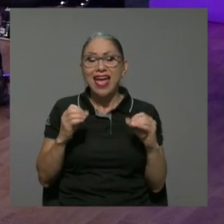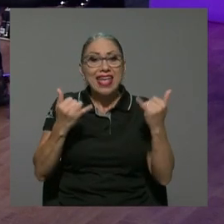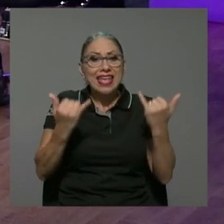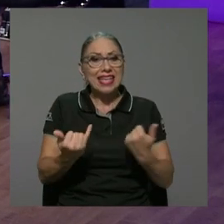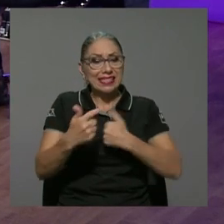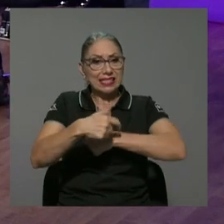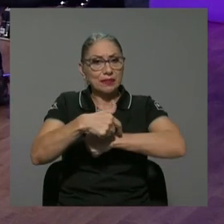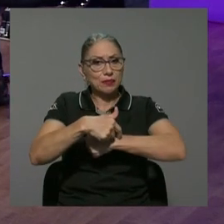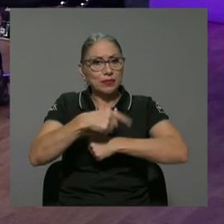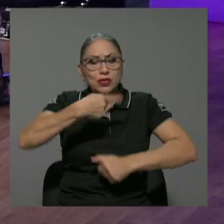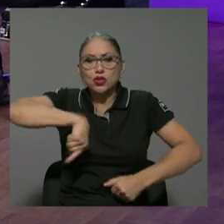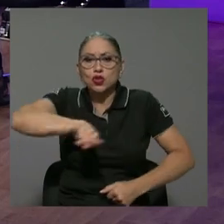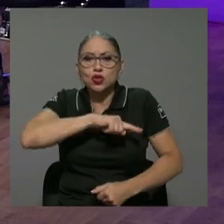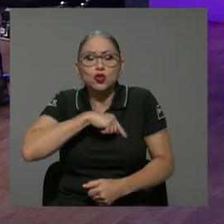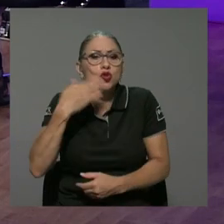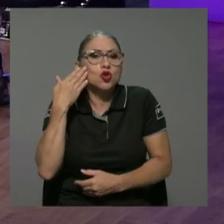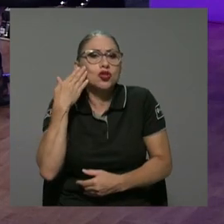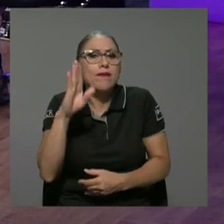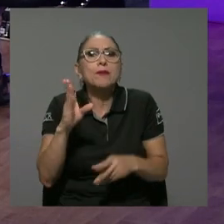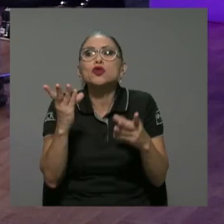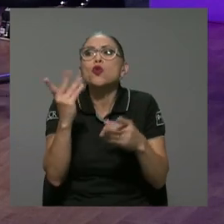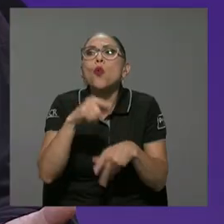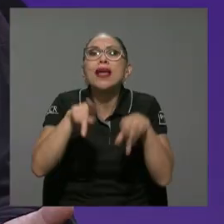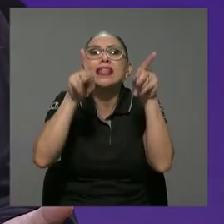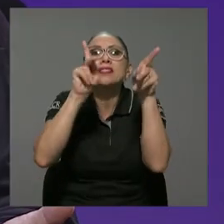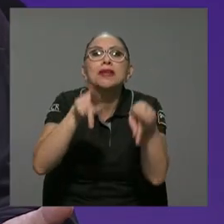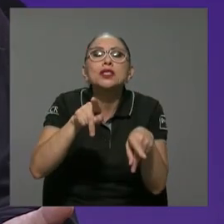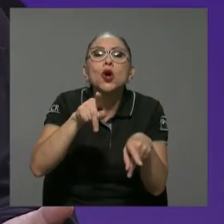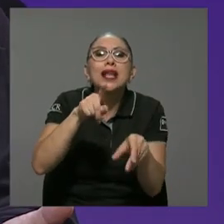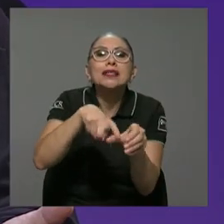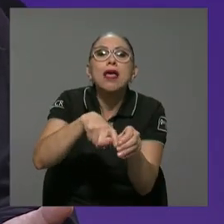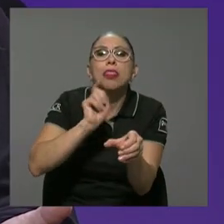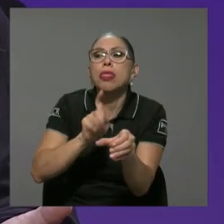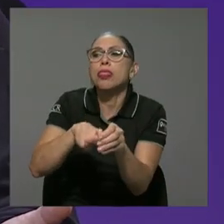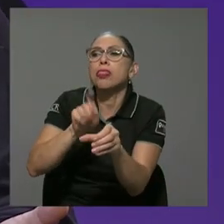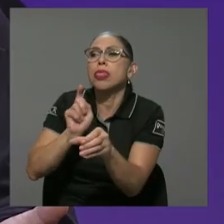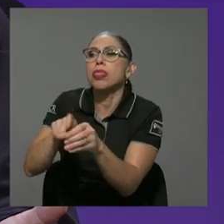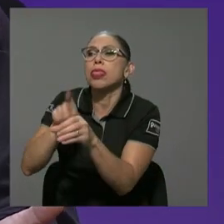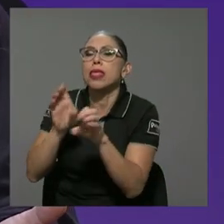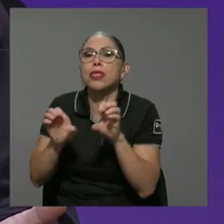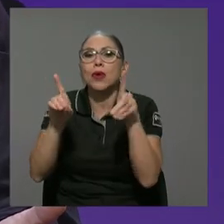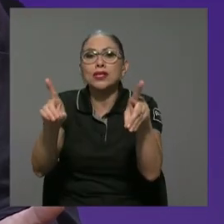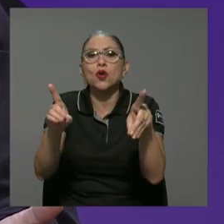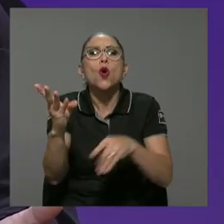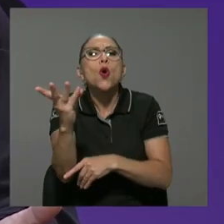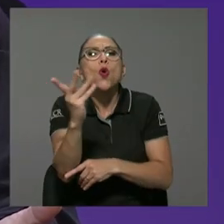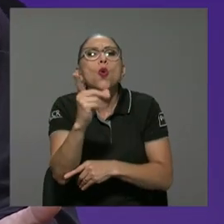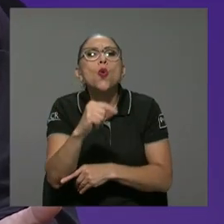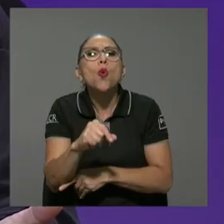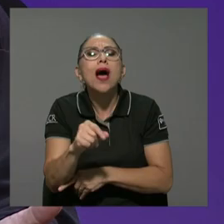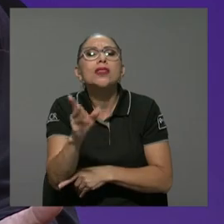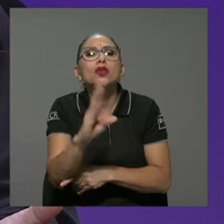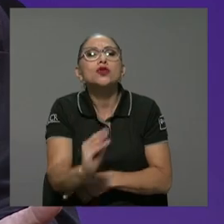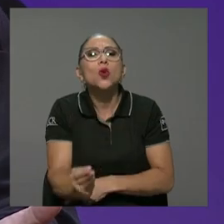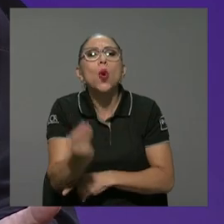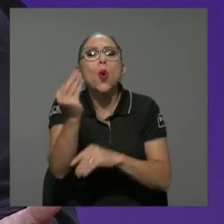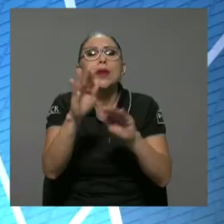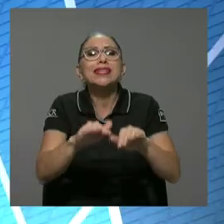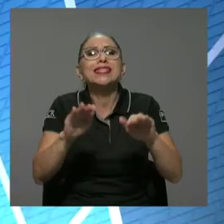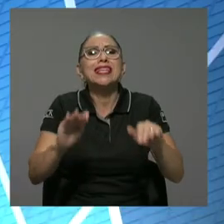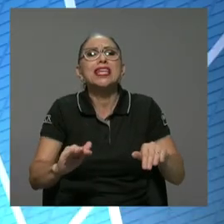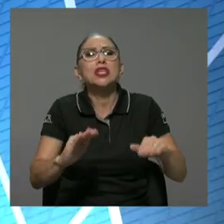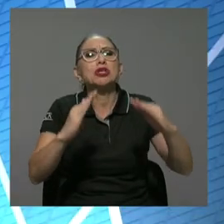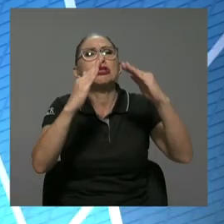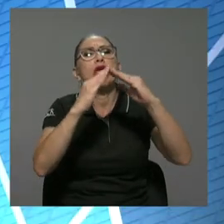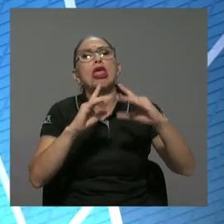sabemos cuánta es la deserción, por ejemplo. ¿Cuántos chicos en zonas lejanas se habrán